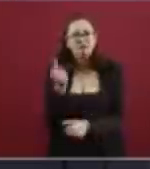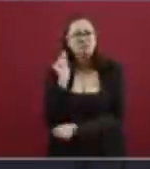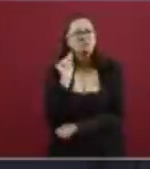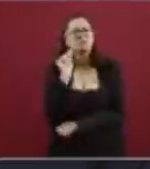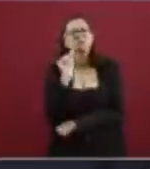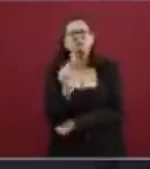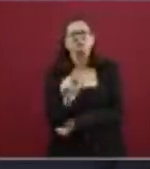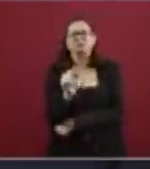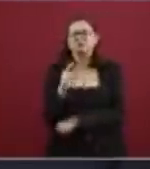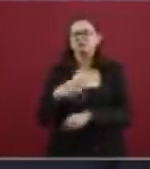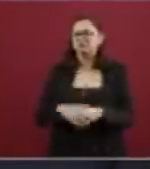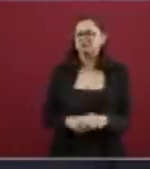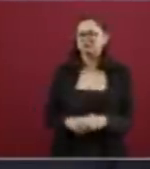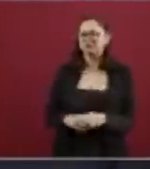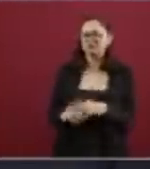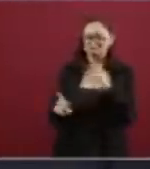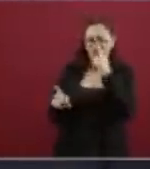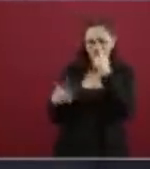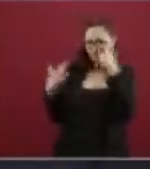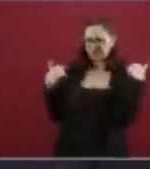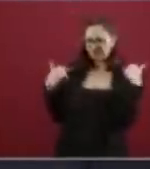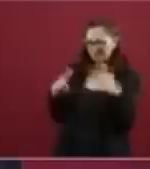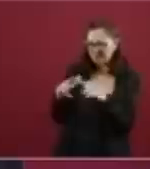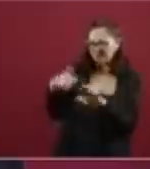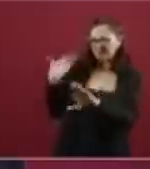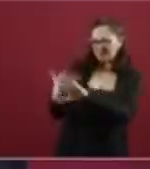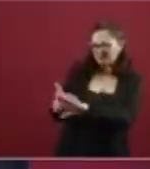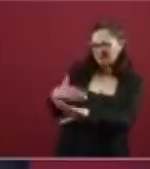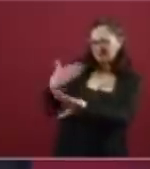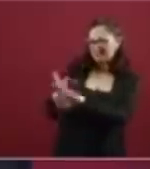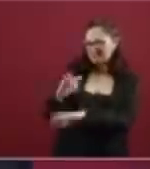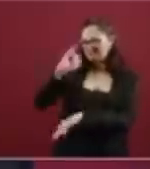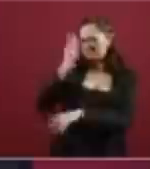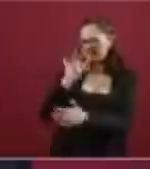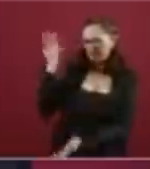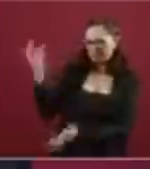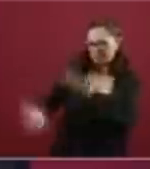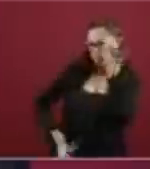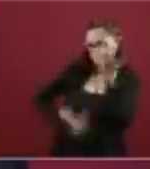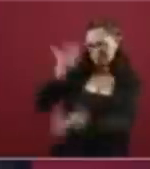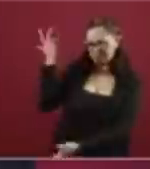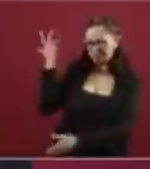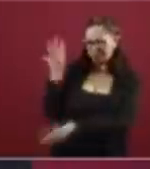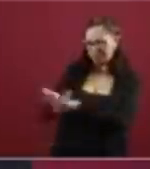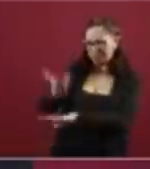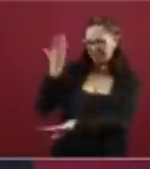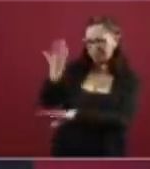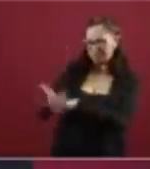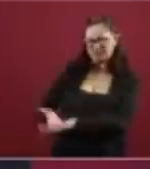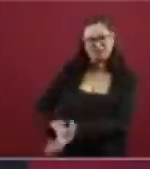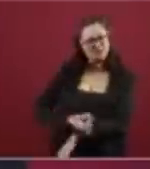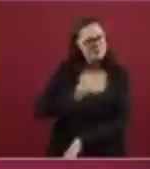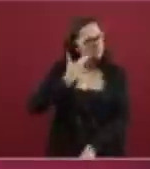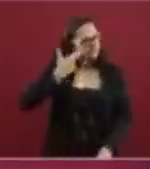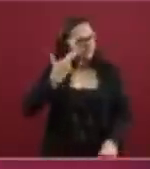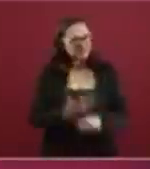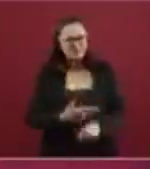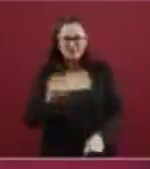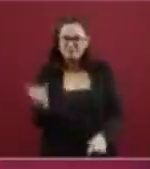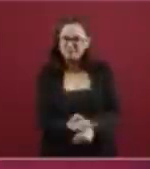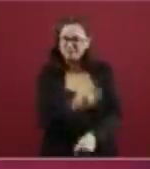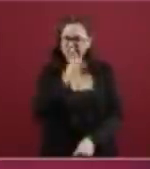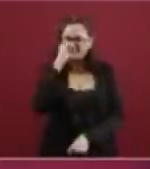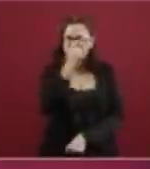ha desprestigiado tanto al maestro, de veras que han hecho daño, son unos irresponsables estos